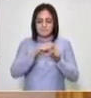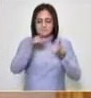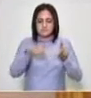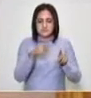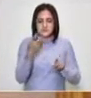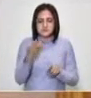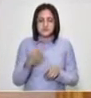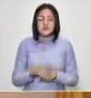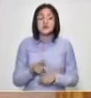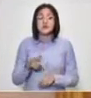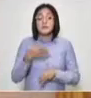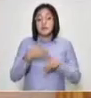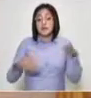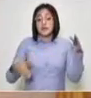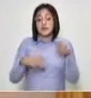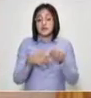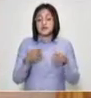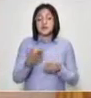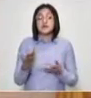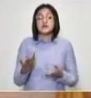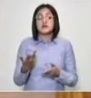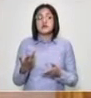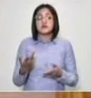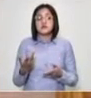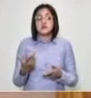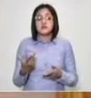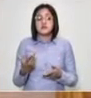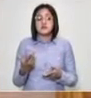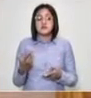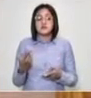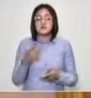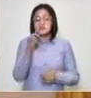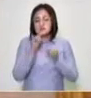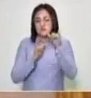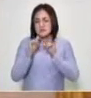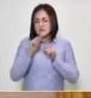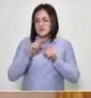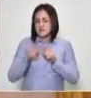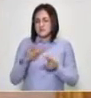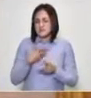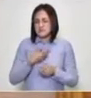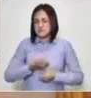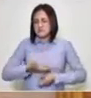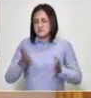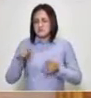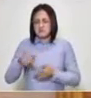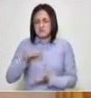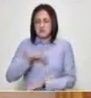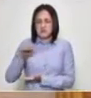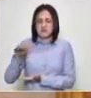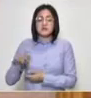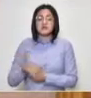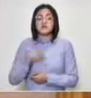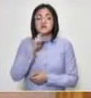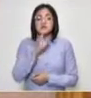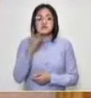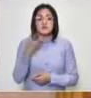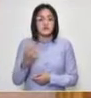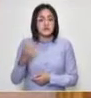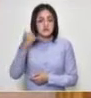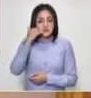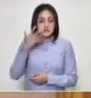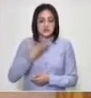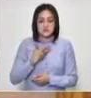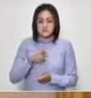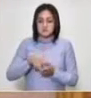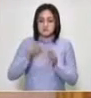Se aseguraron materiales y restos de bebidas alcohólicas, se aseguraron 3 teléfonos